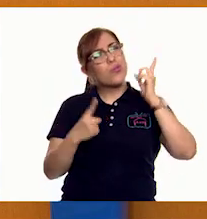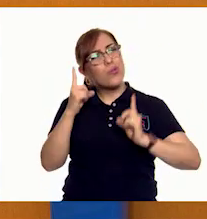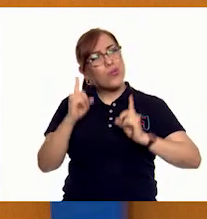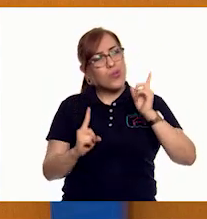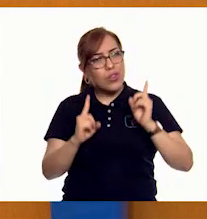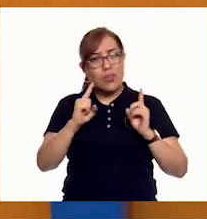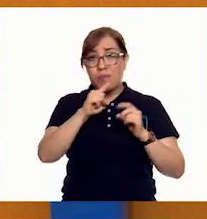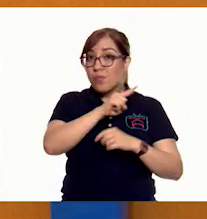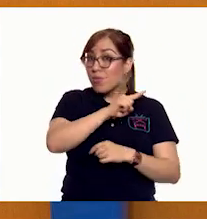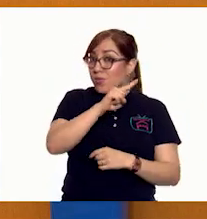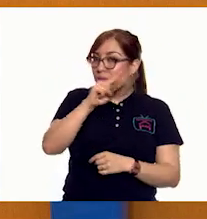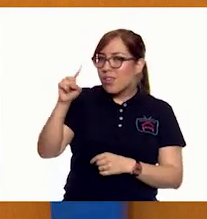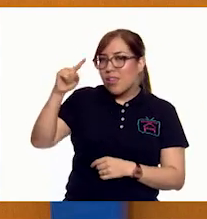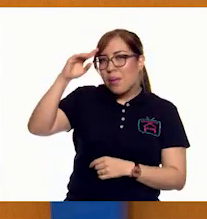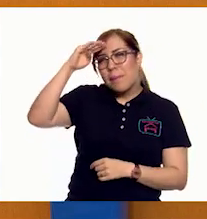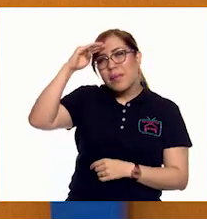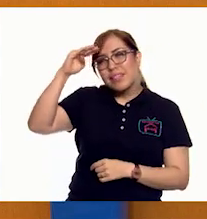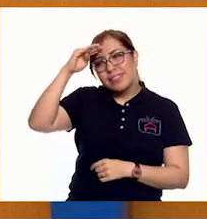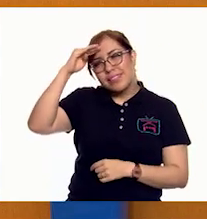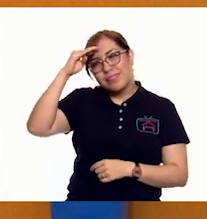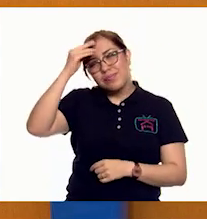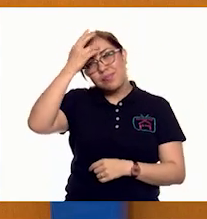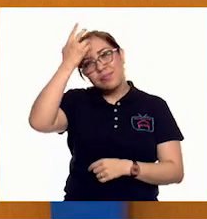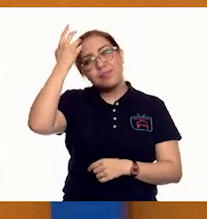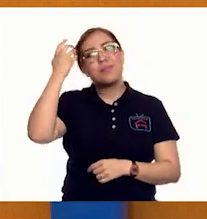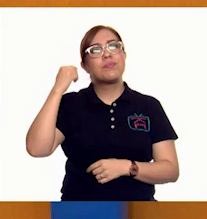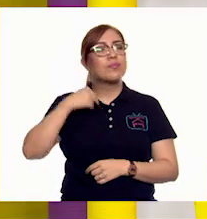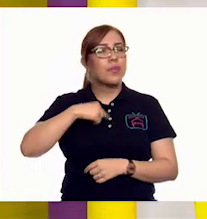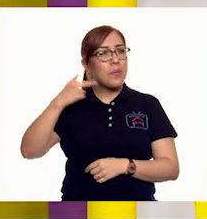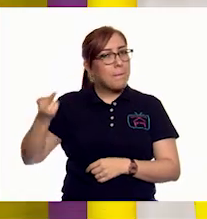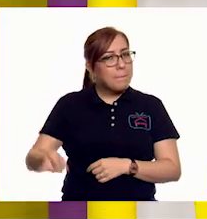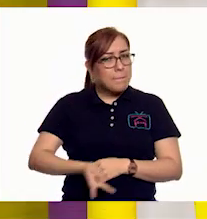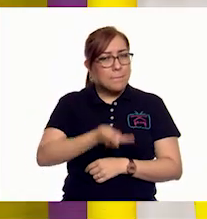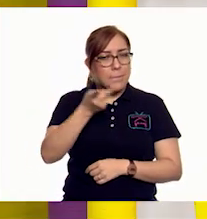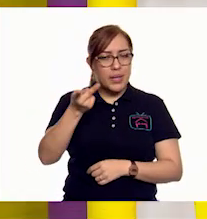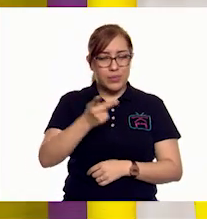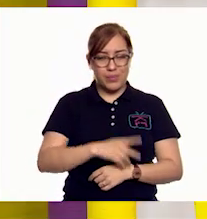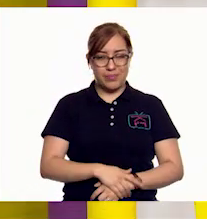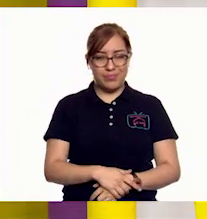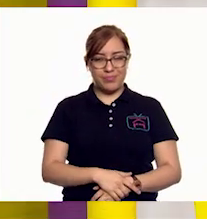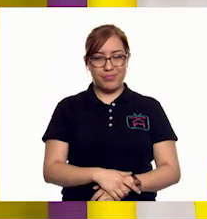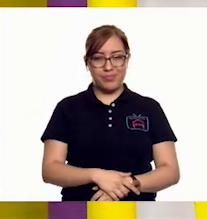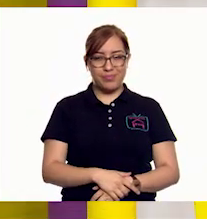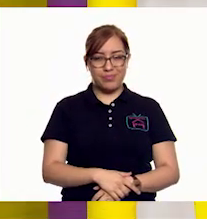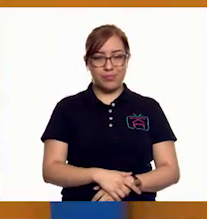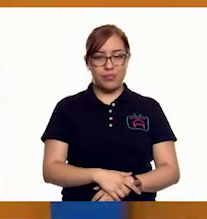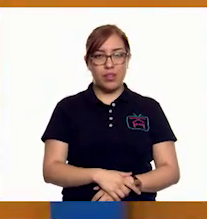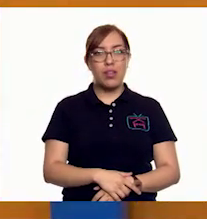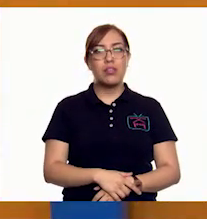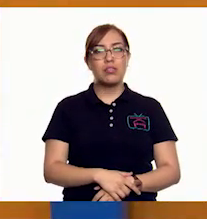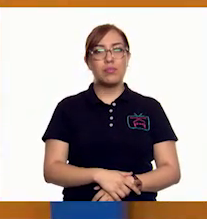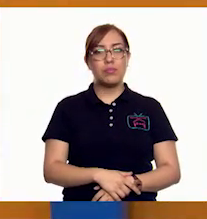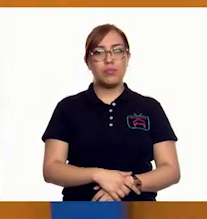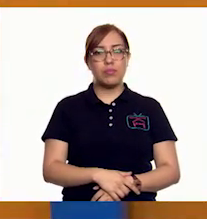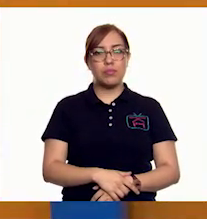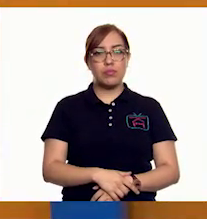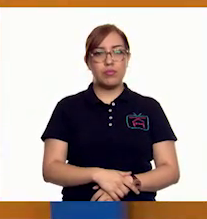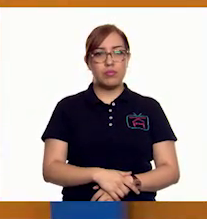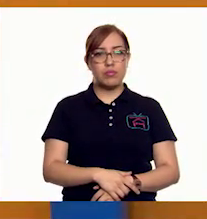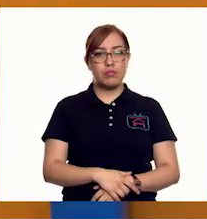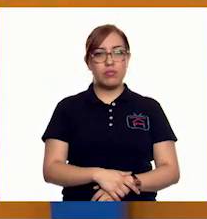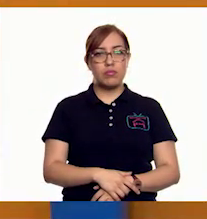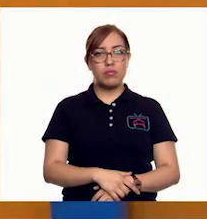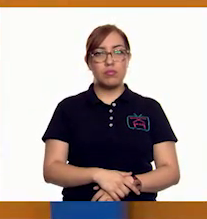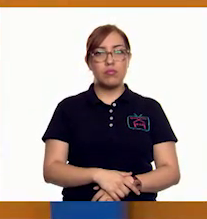alumnos, piensen muy bien la respuesta. La pregunta es, ¿qué pasaría si nadie nos transmitiera